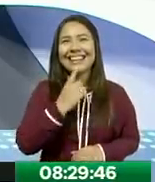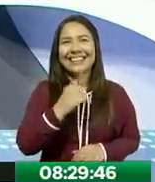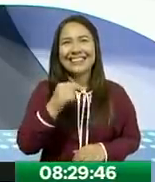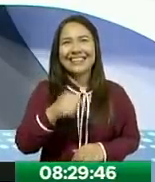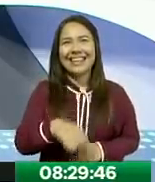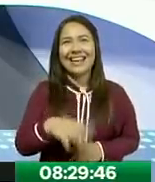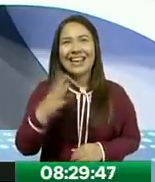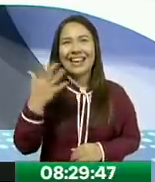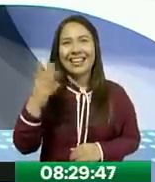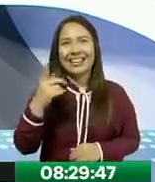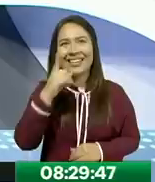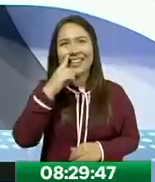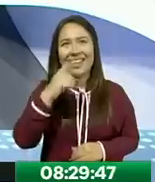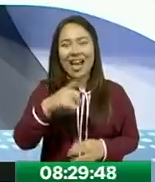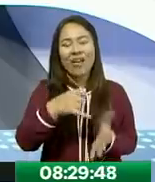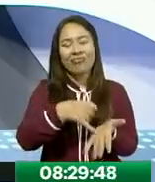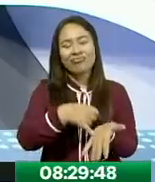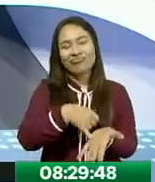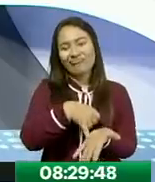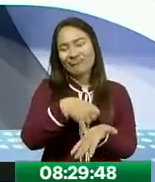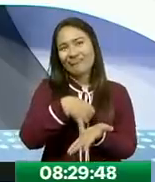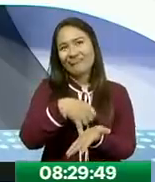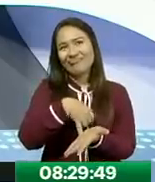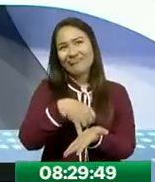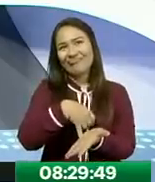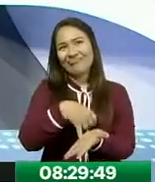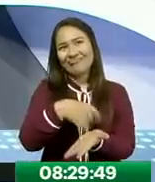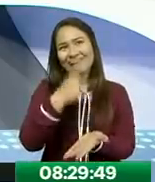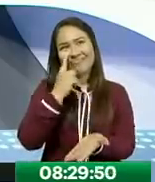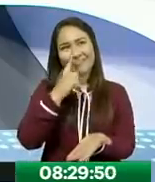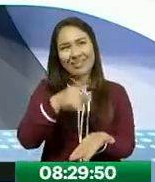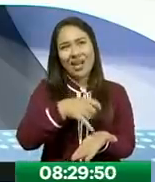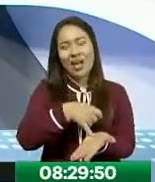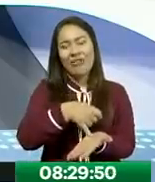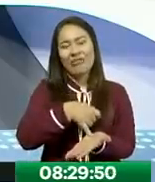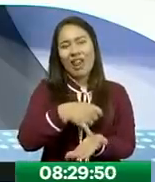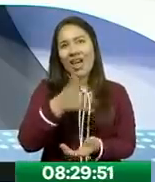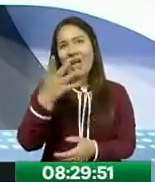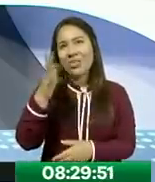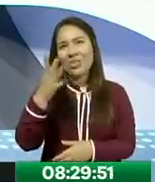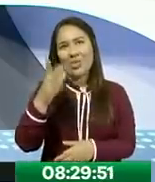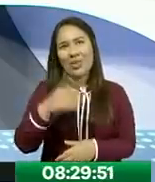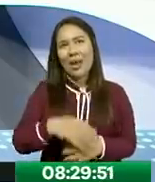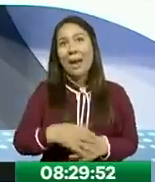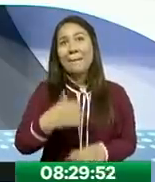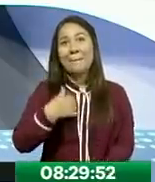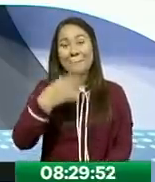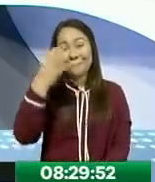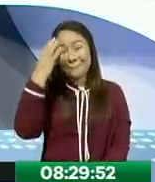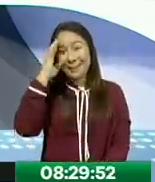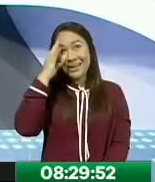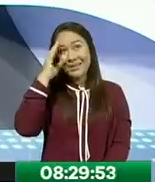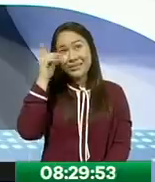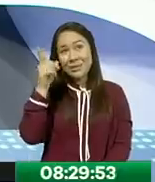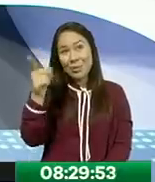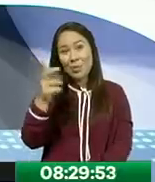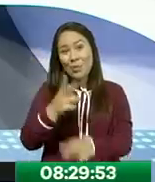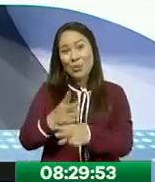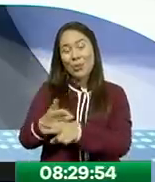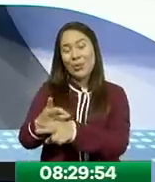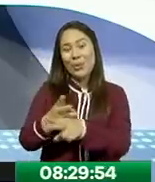no venden. Vea, esta pierna flaca, así no. Dice que don Walter, que piernas flacas aquí no venden. Vea, la preocupación acá por usted es otra cosa.